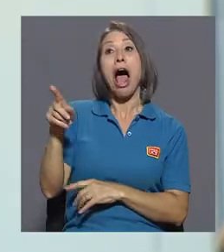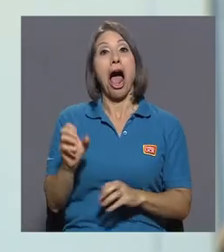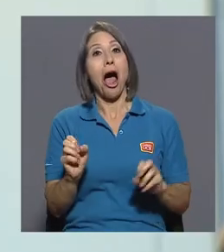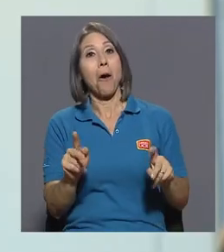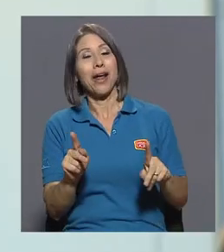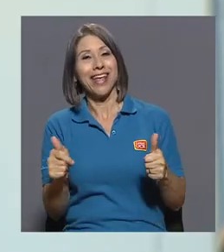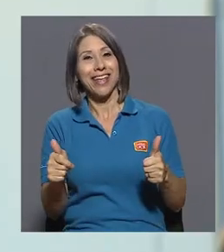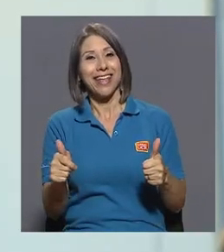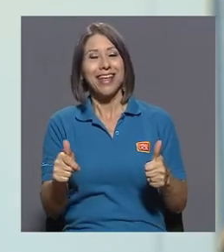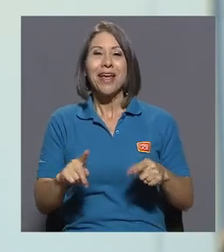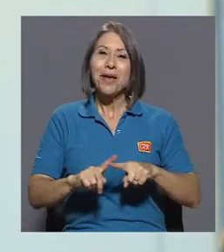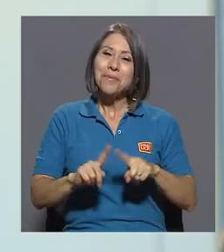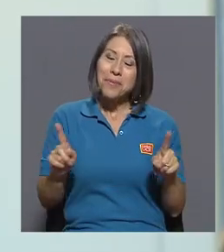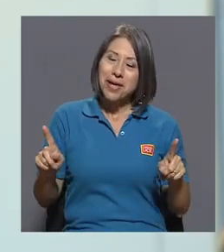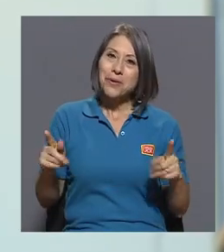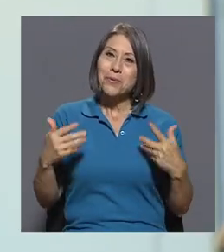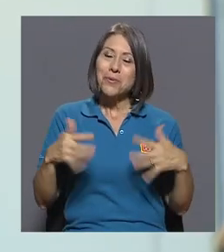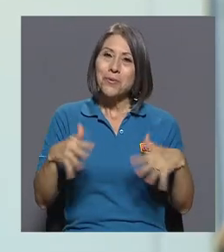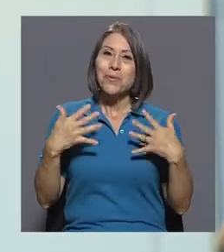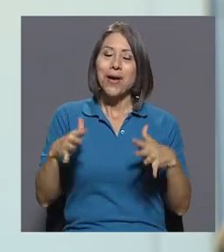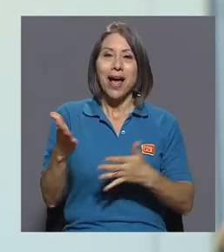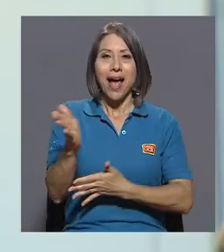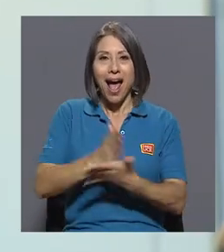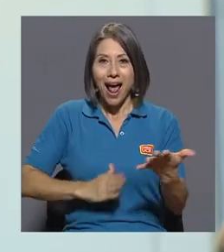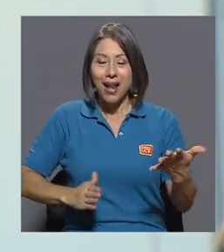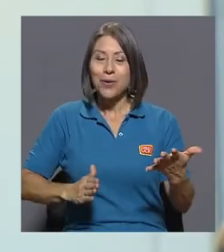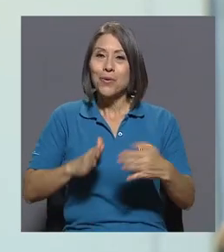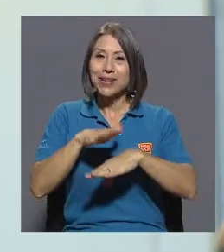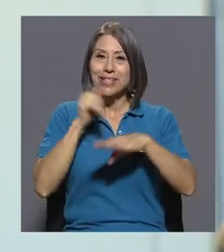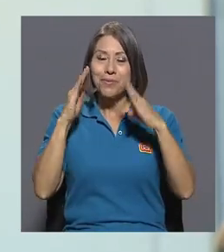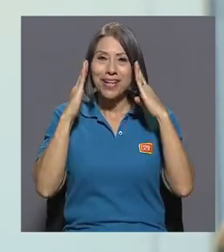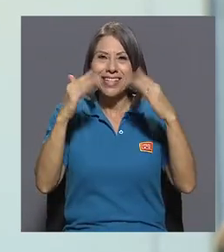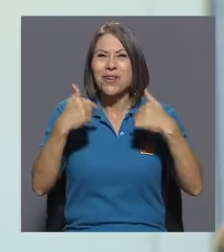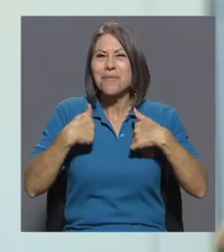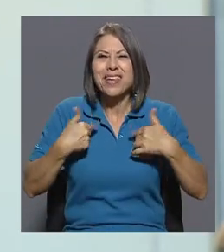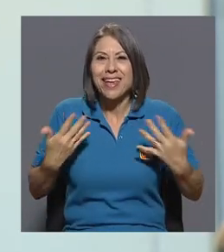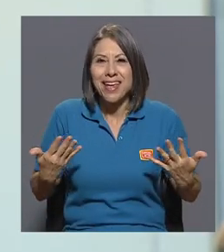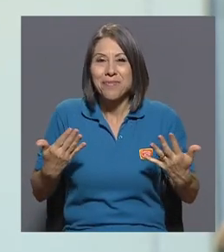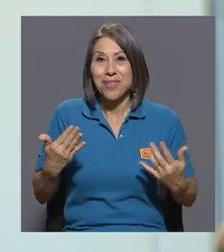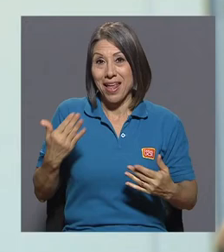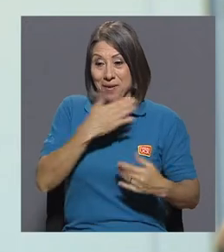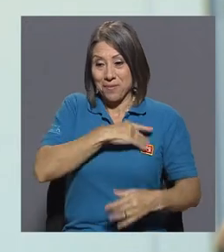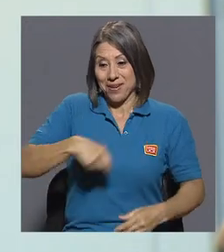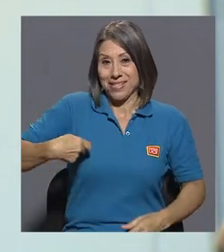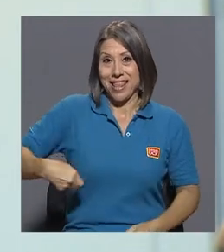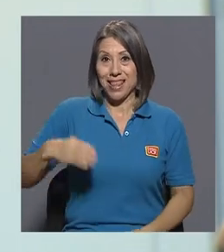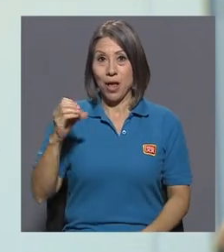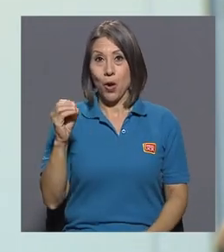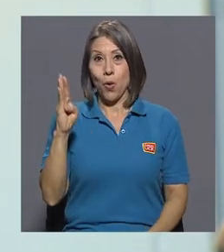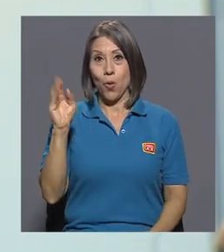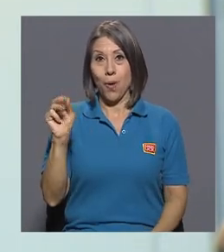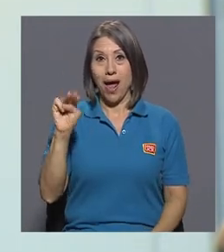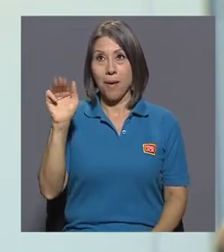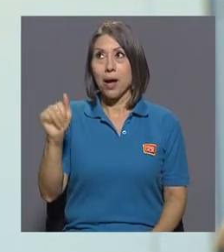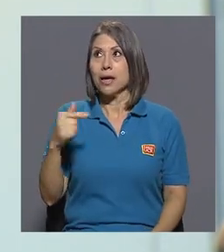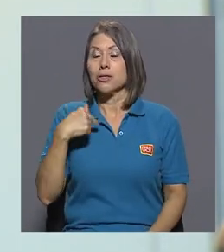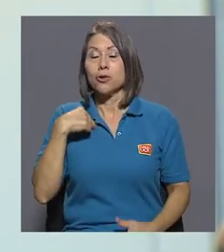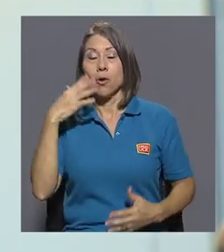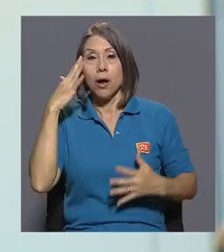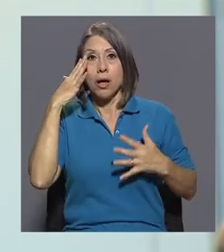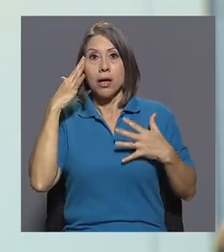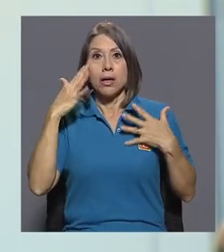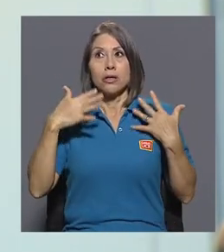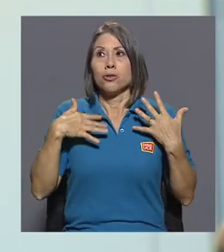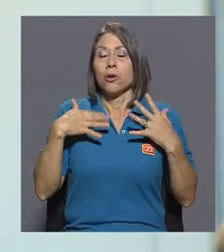Pero vieras qué increíble, algo que me llamó mucho la atención es que él entró, ¿verdad? Bueno, yo estaba que me iba a desmayar, porque yo no podía ni casi pararme, porque